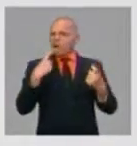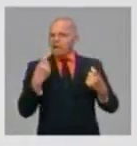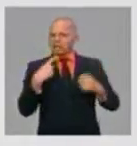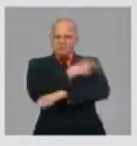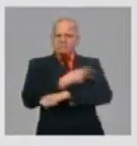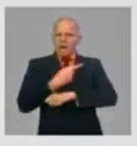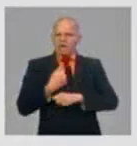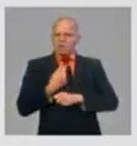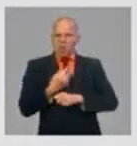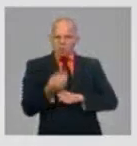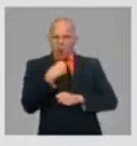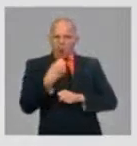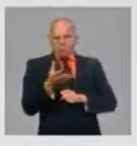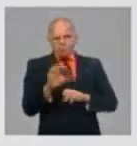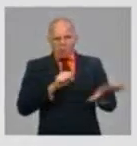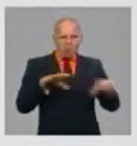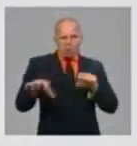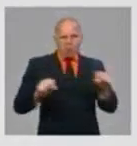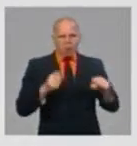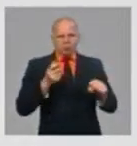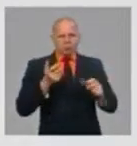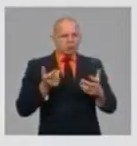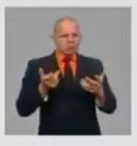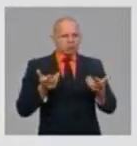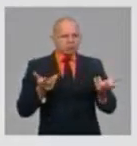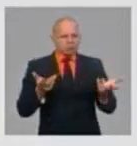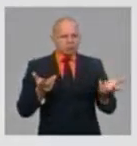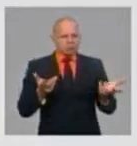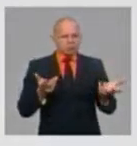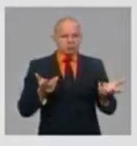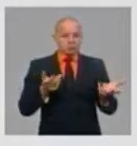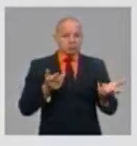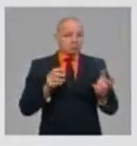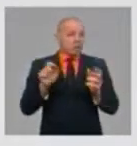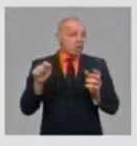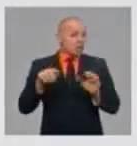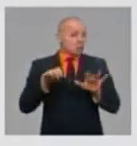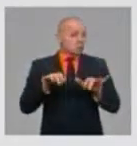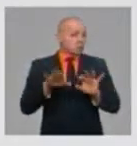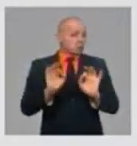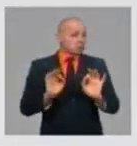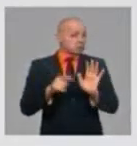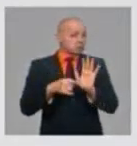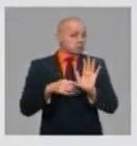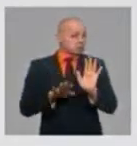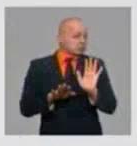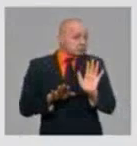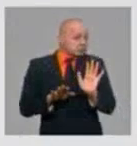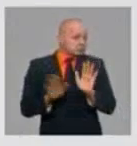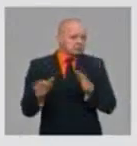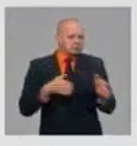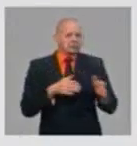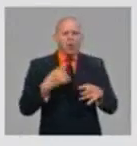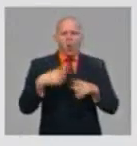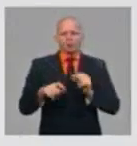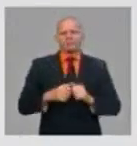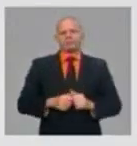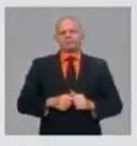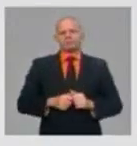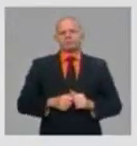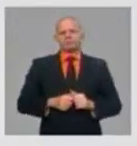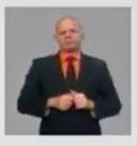más estados. ¿Qué significa eso? Bueno, así lo puso él textual. Otro tema, para que no quede duda, lo primero